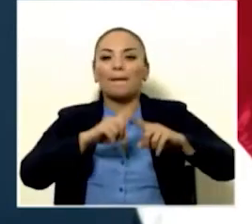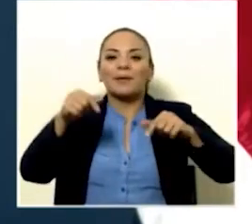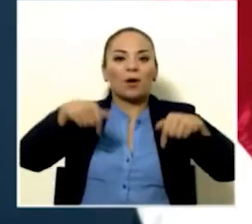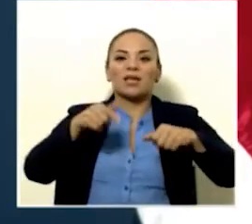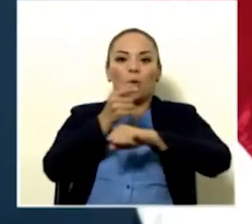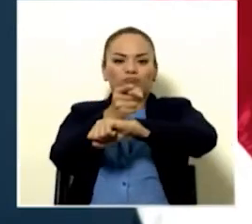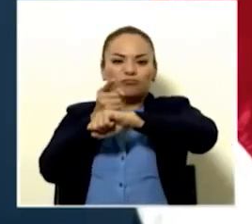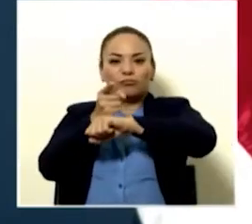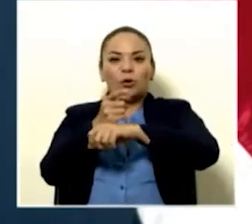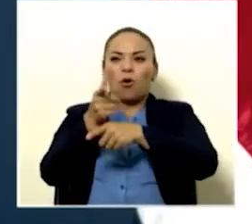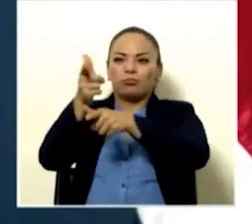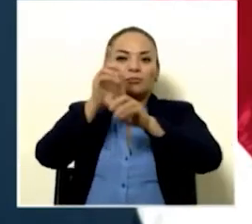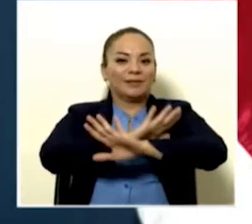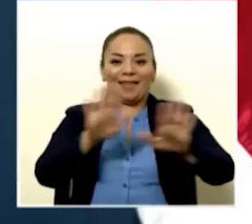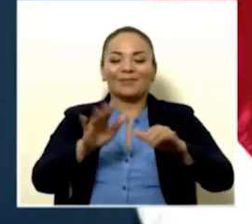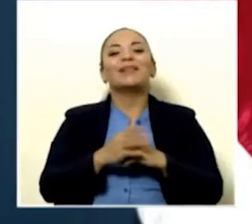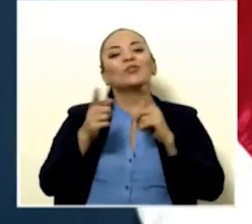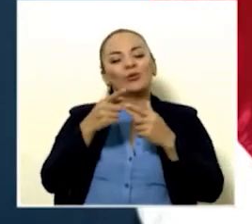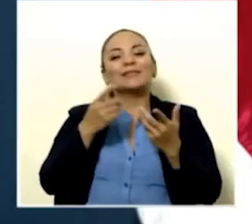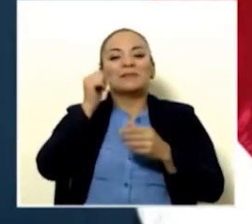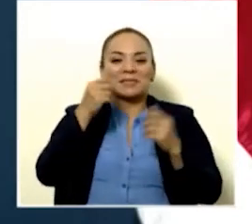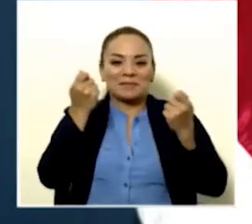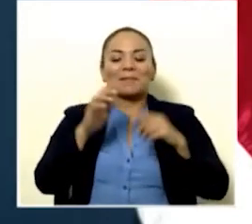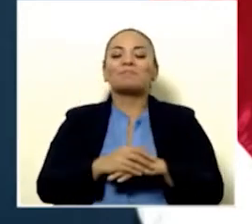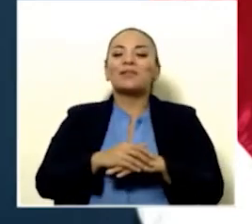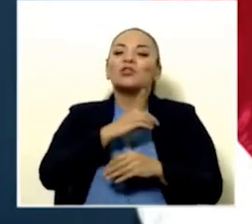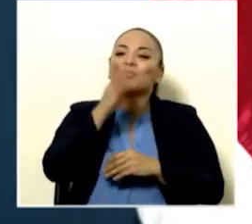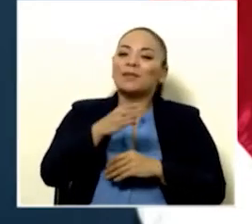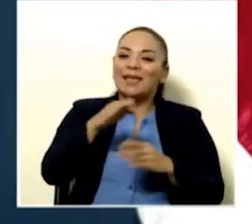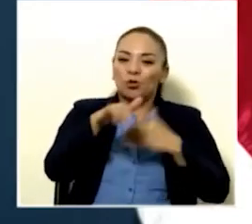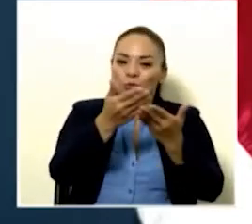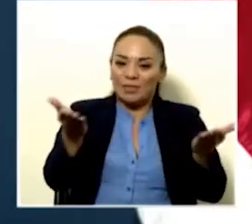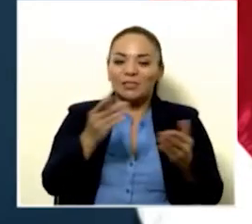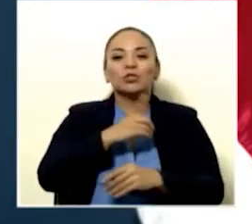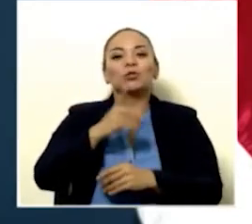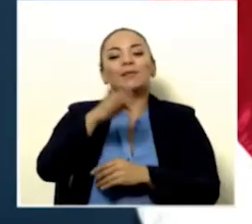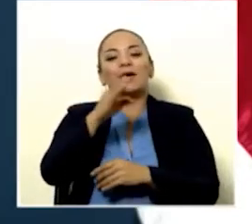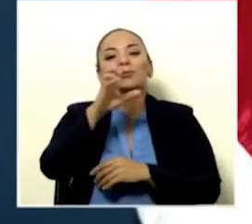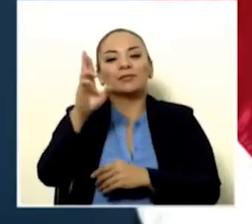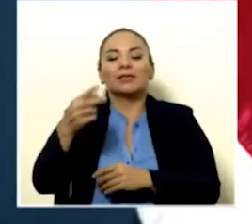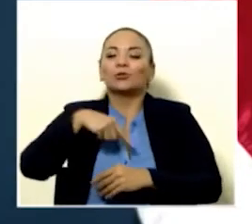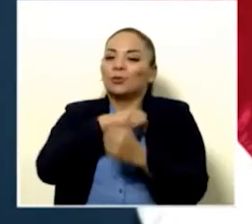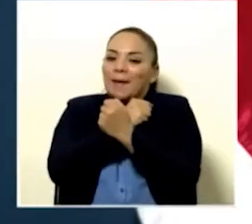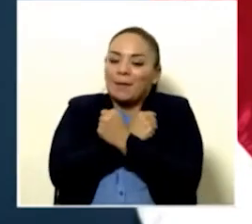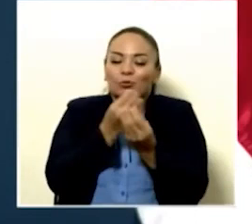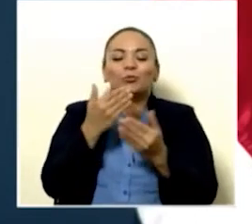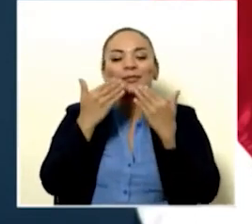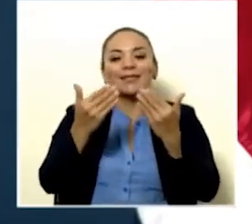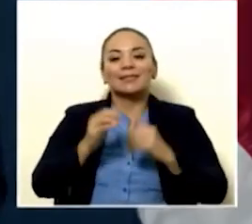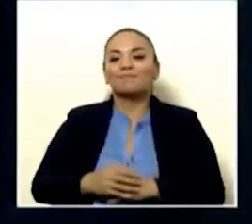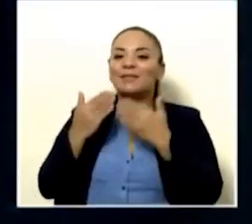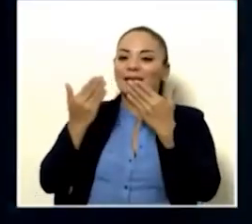los cañones. Que Dios bendiga a todos ustedes y que Dios bendiga a esta Costa Rica que tanto amamos. Muchas